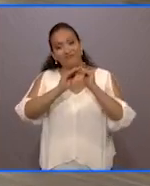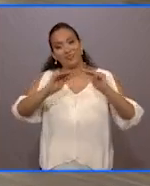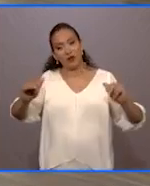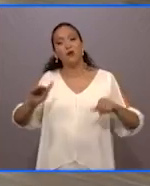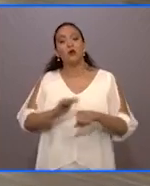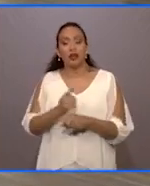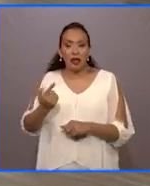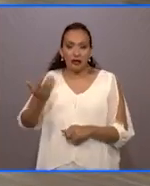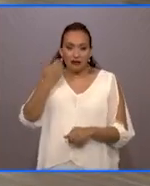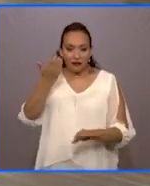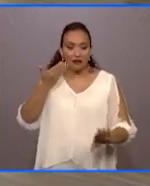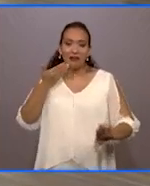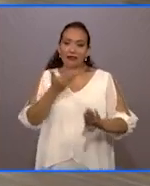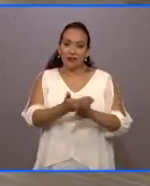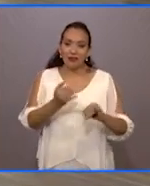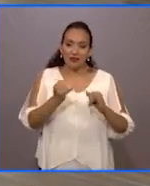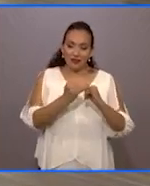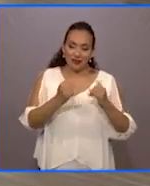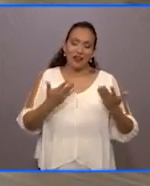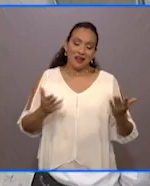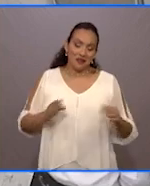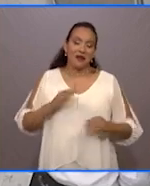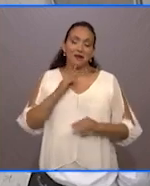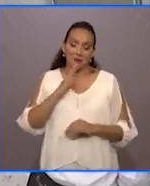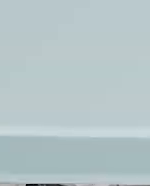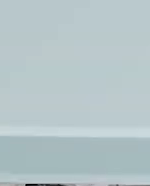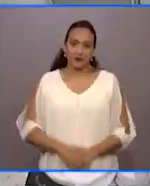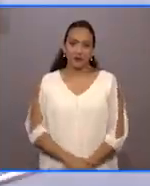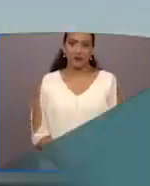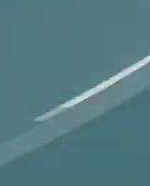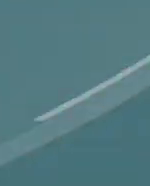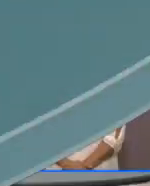los trabajadores de dicha institución.